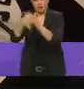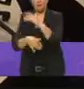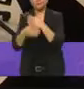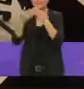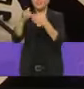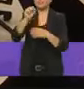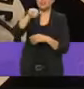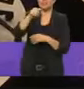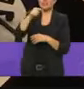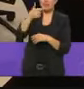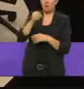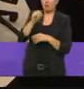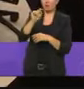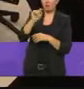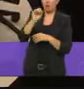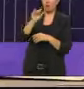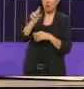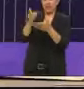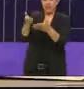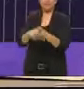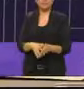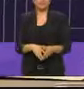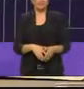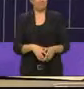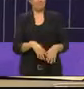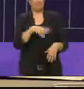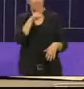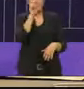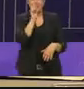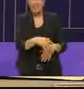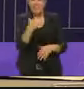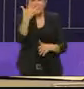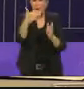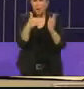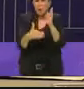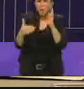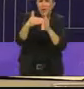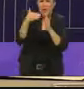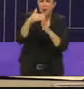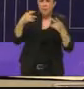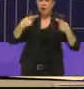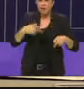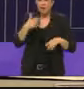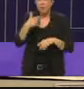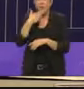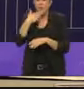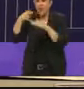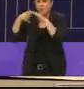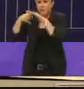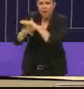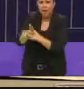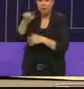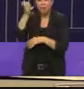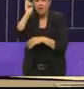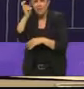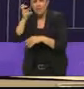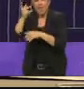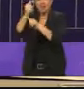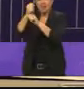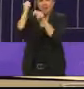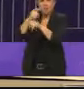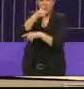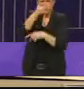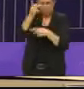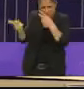Transformó la movilidad. Pregúntenle a los casi 5 millones de usuarios que todo el día toman el metro. Pregúntenle cómo